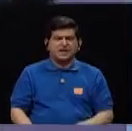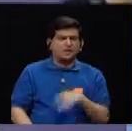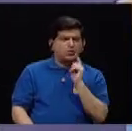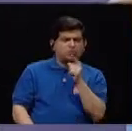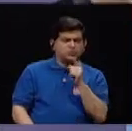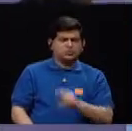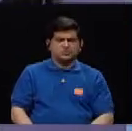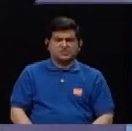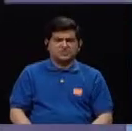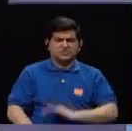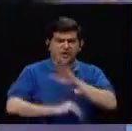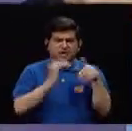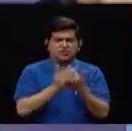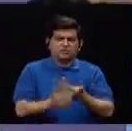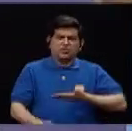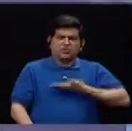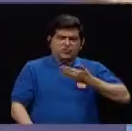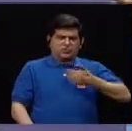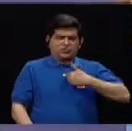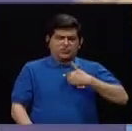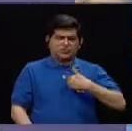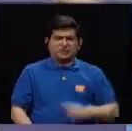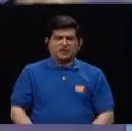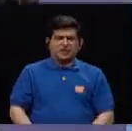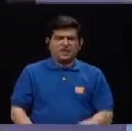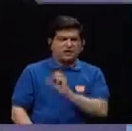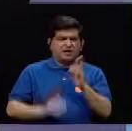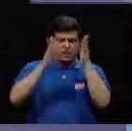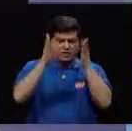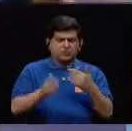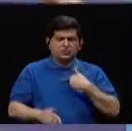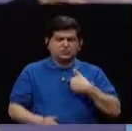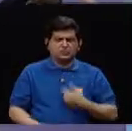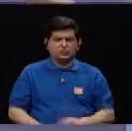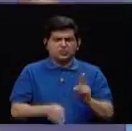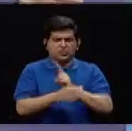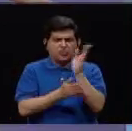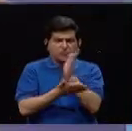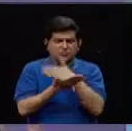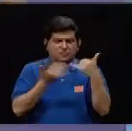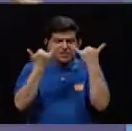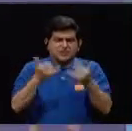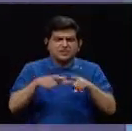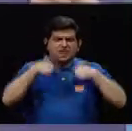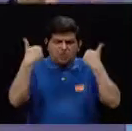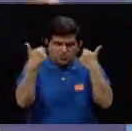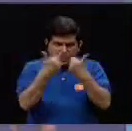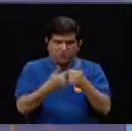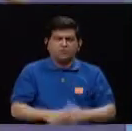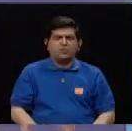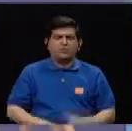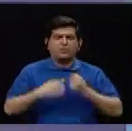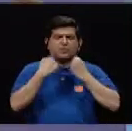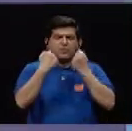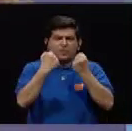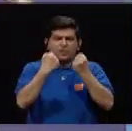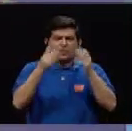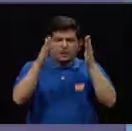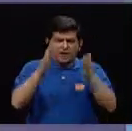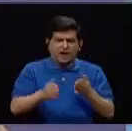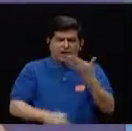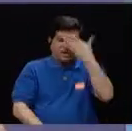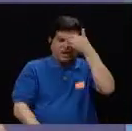me ha contado, todo el orgullo que hay que tener de sentirnos ticos, todo lo canalizo en ser parte ahora del grupo El Héroe Olvidado,